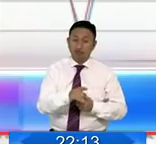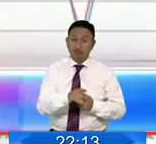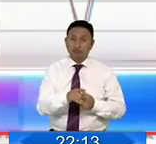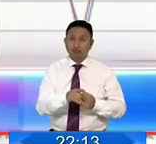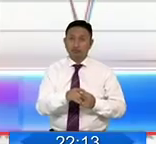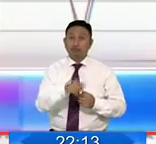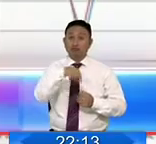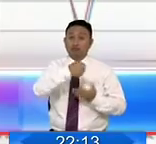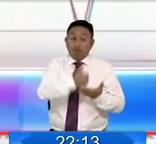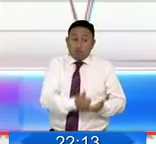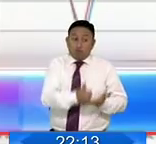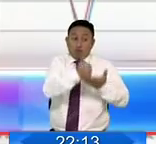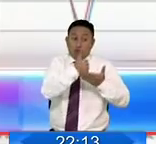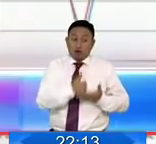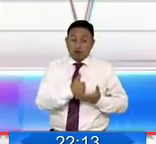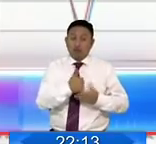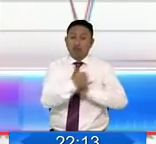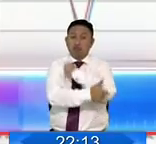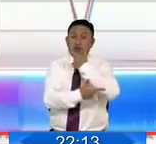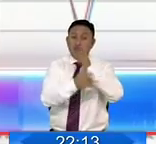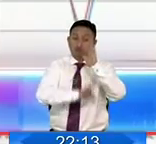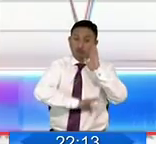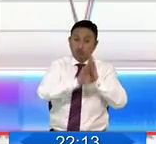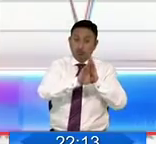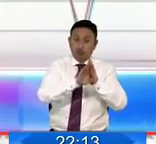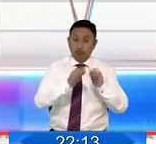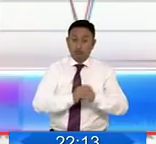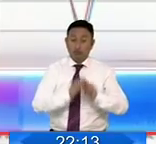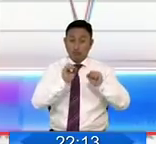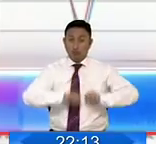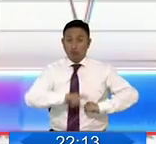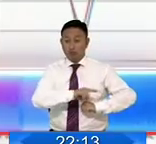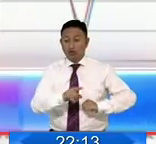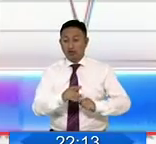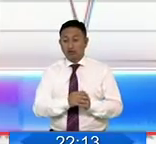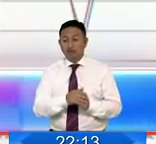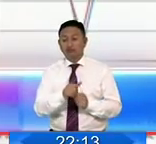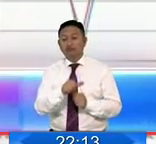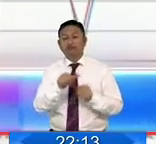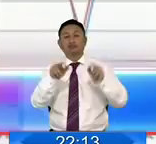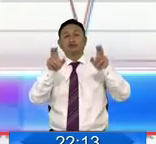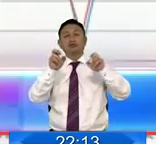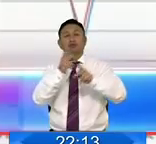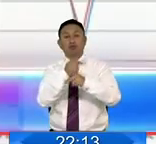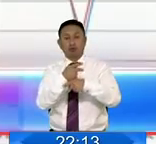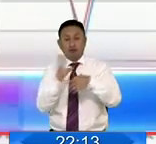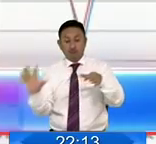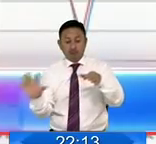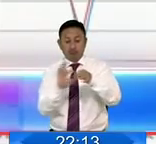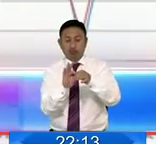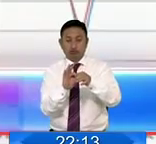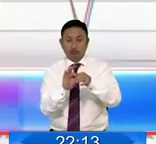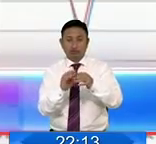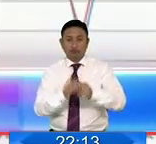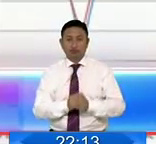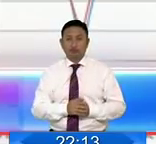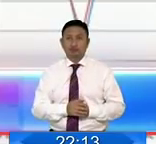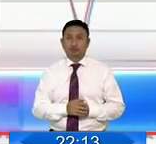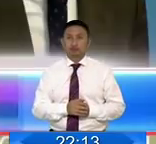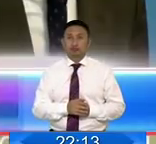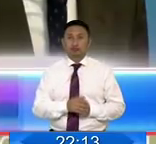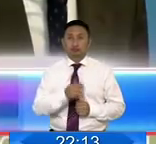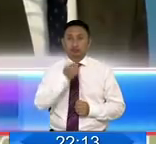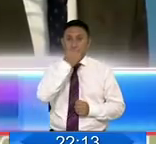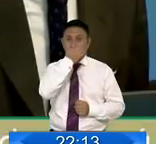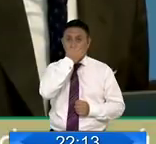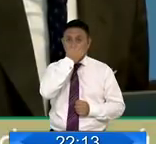nos puede ayudar, que nos puede correlacionar un poco más a la productividad de las pequeñas y medianas empresas. En